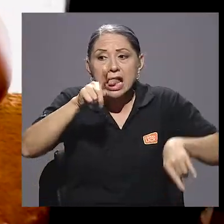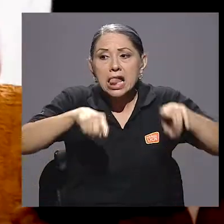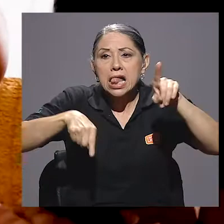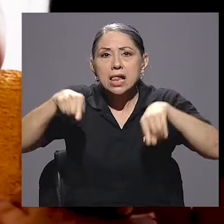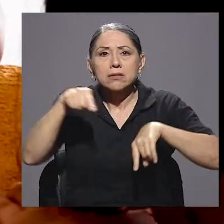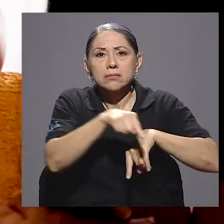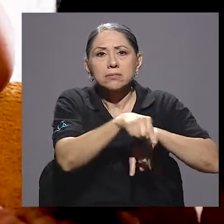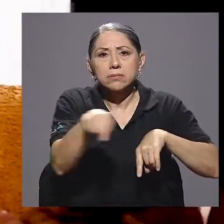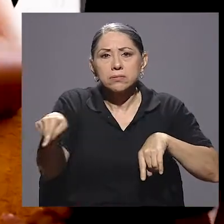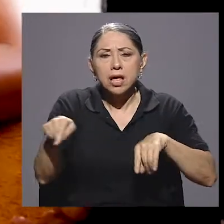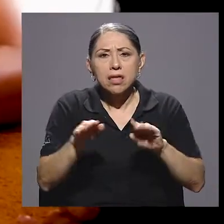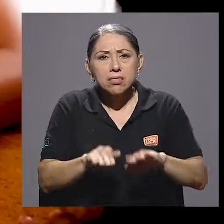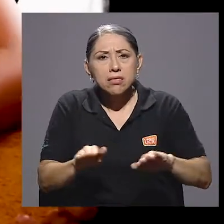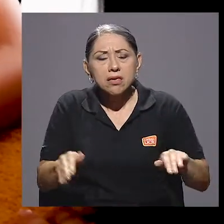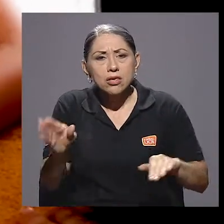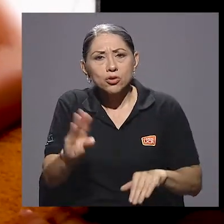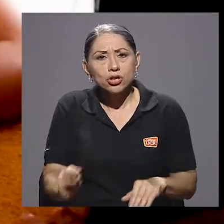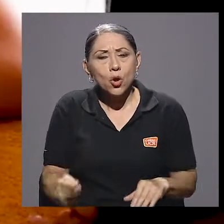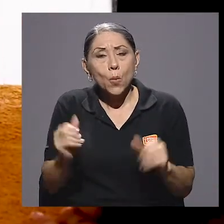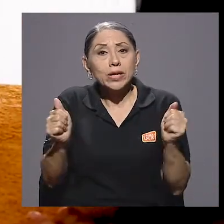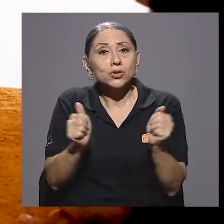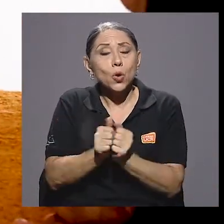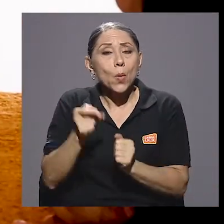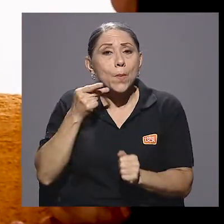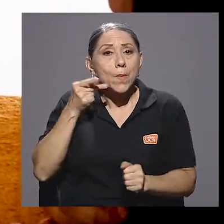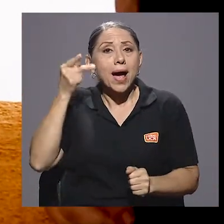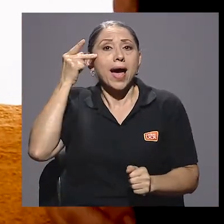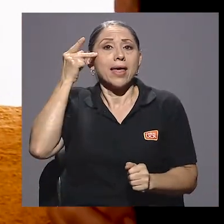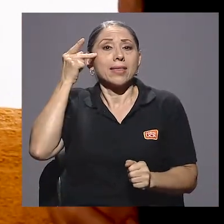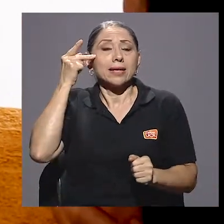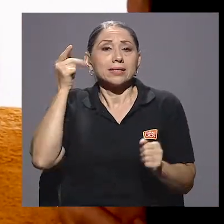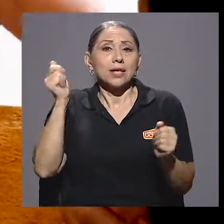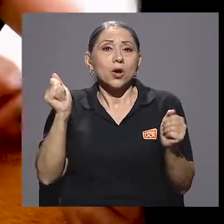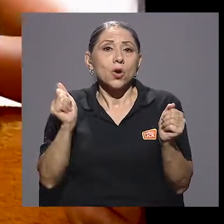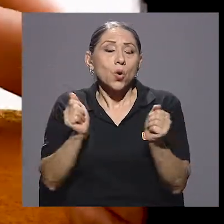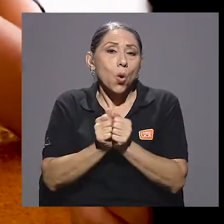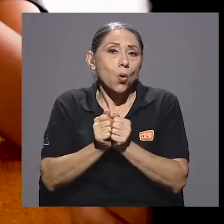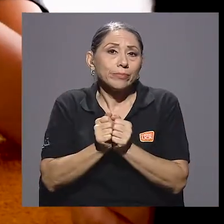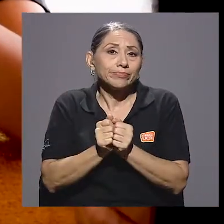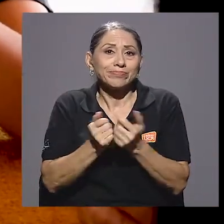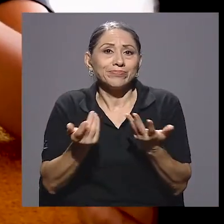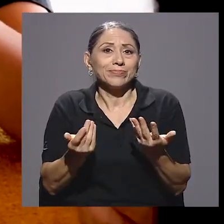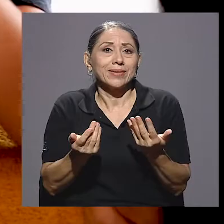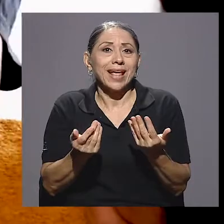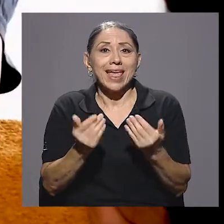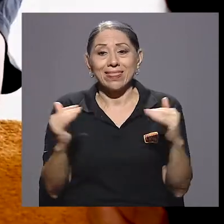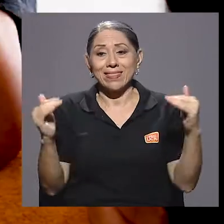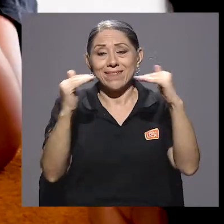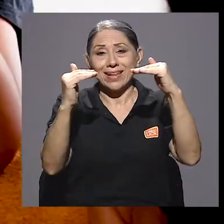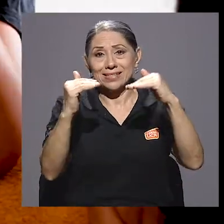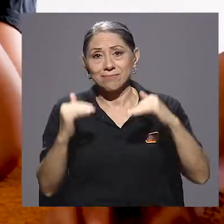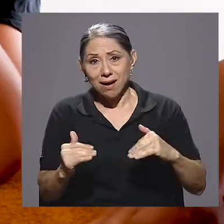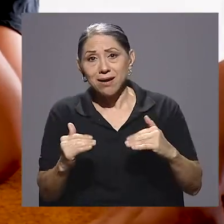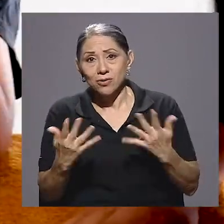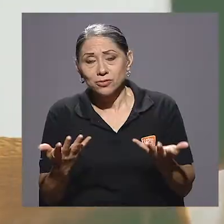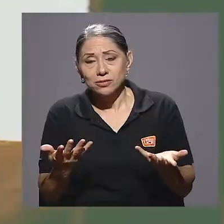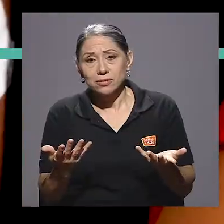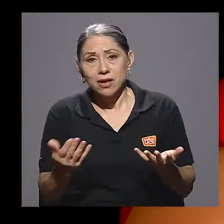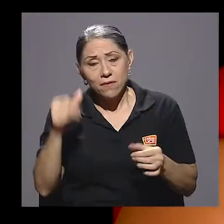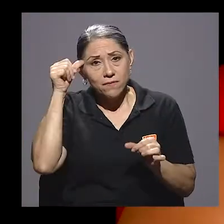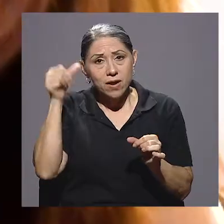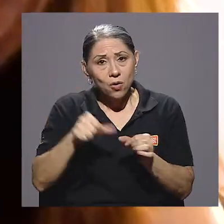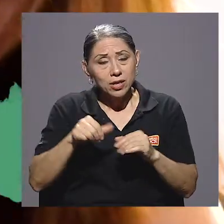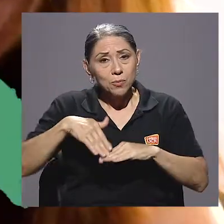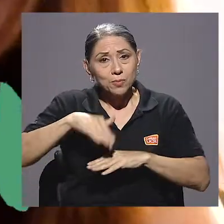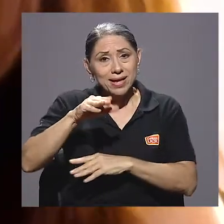niños y jóvenes con padres con bajos niveles de calificación. Recordemos que más del